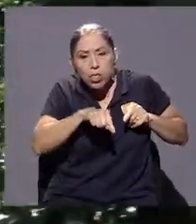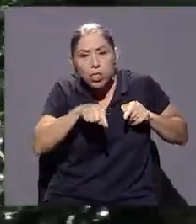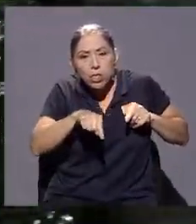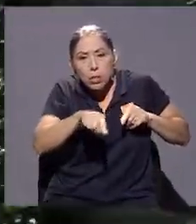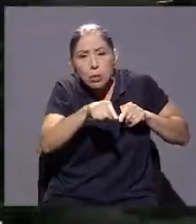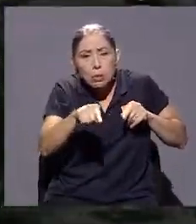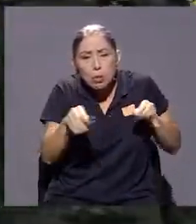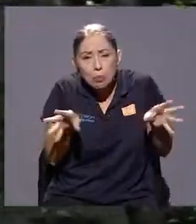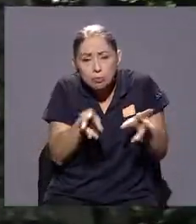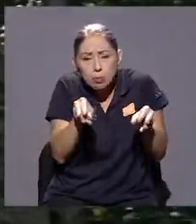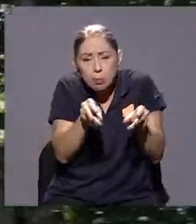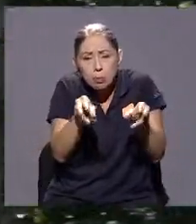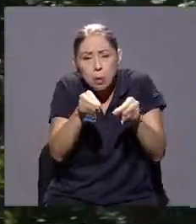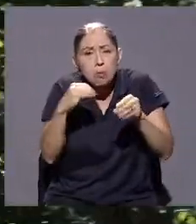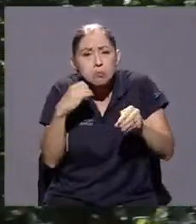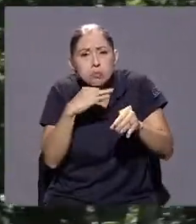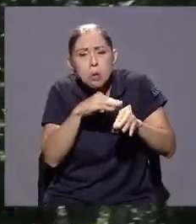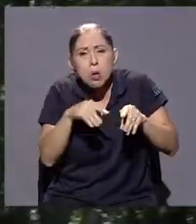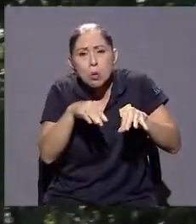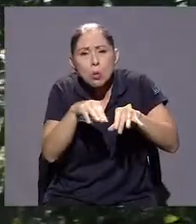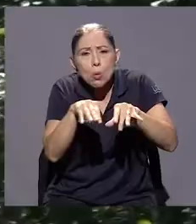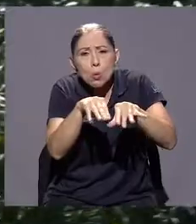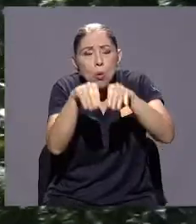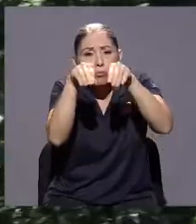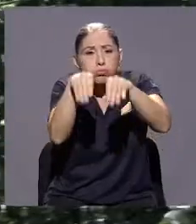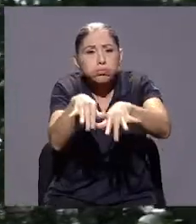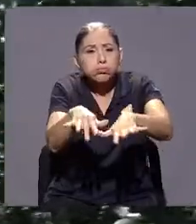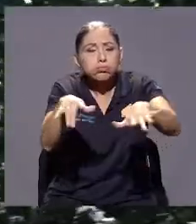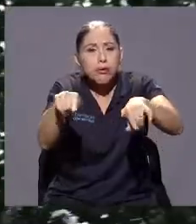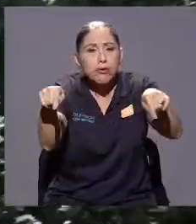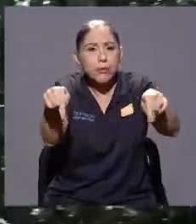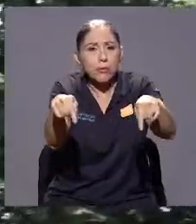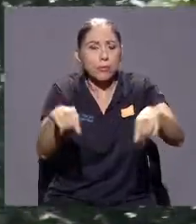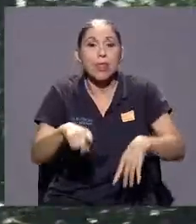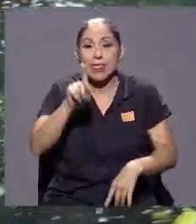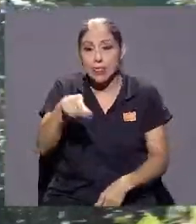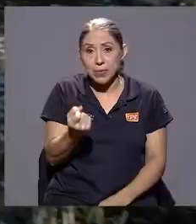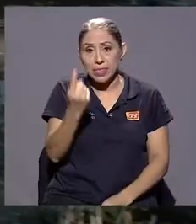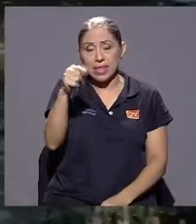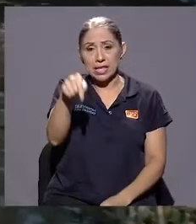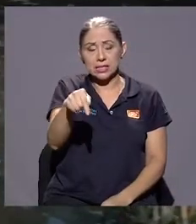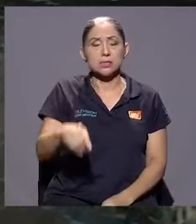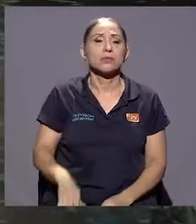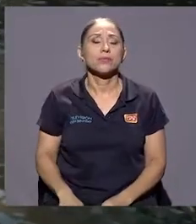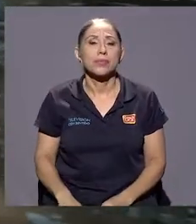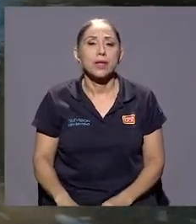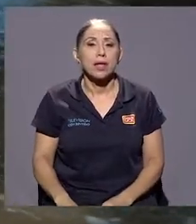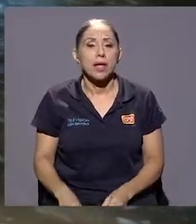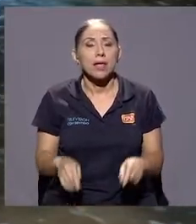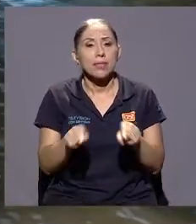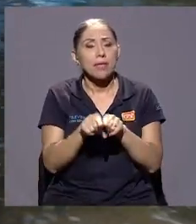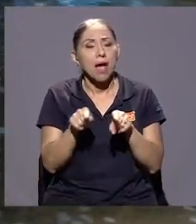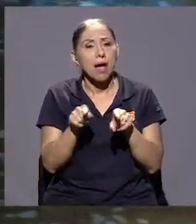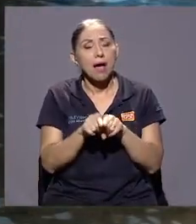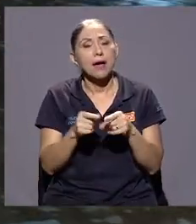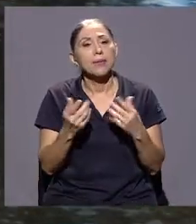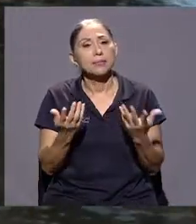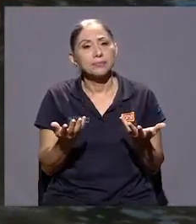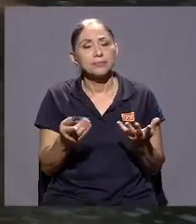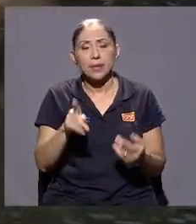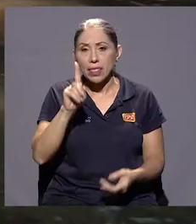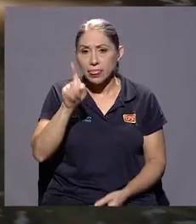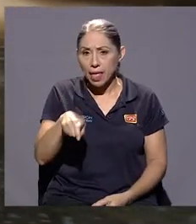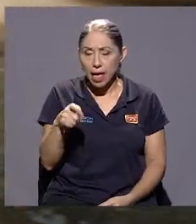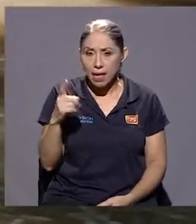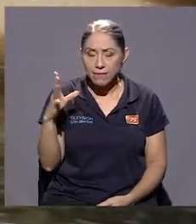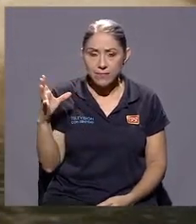entender eso a nivel territorial y dentro de esa gran lógica también y